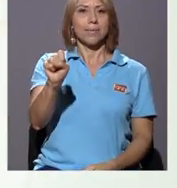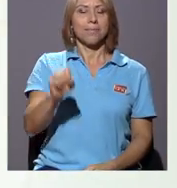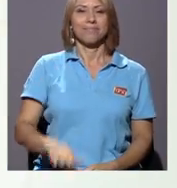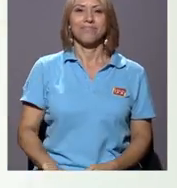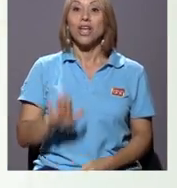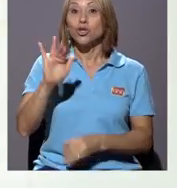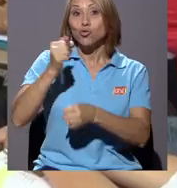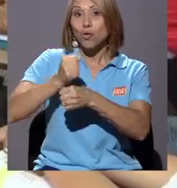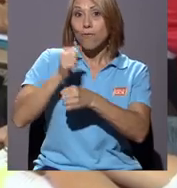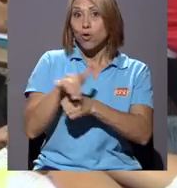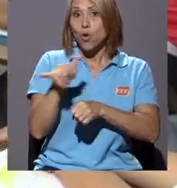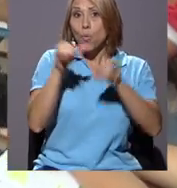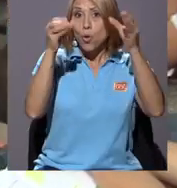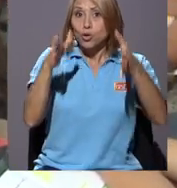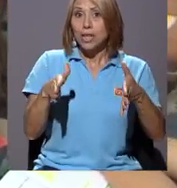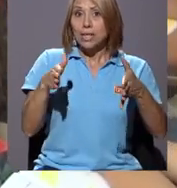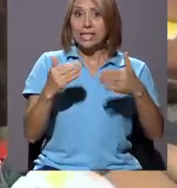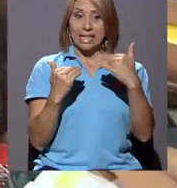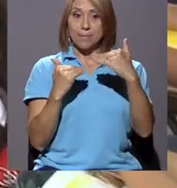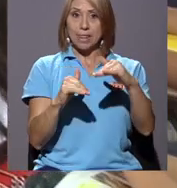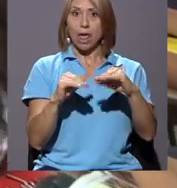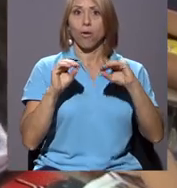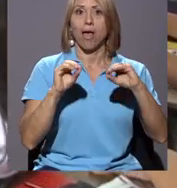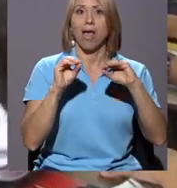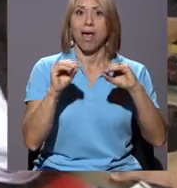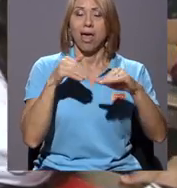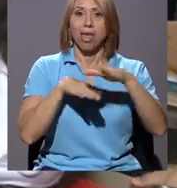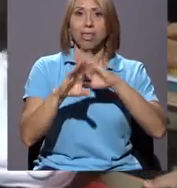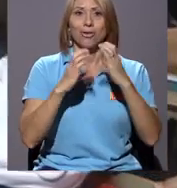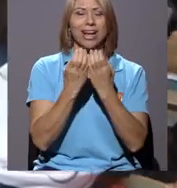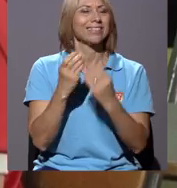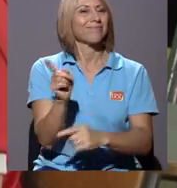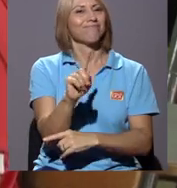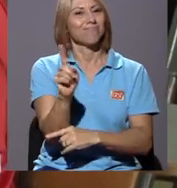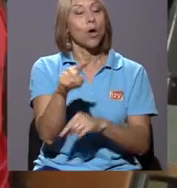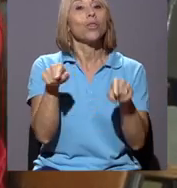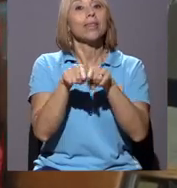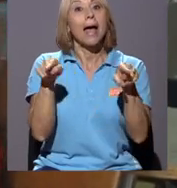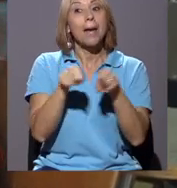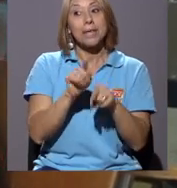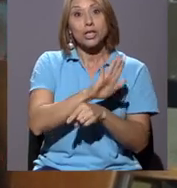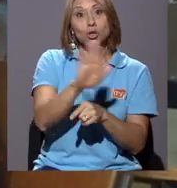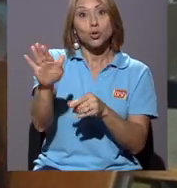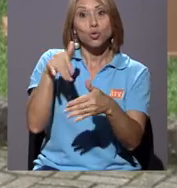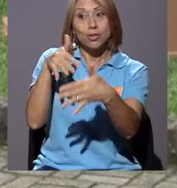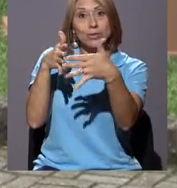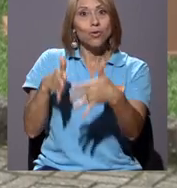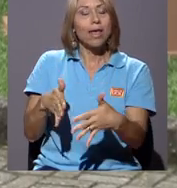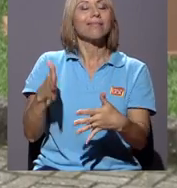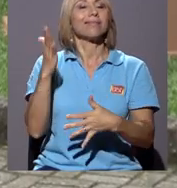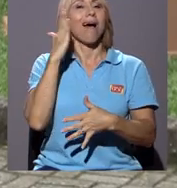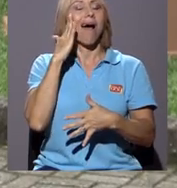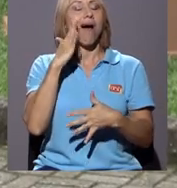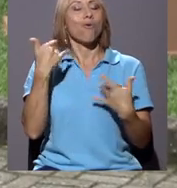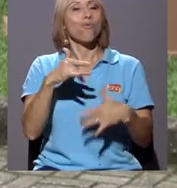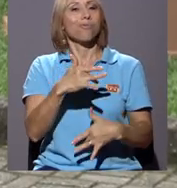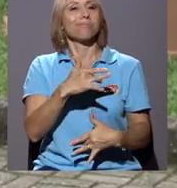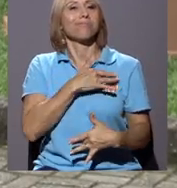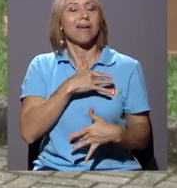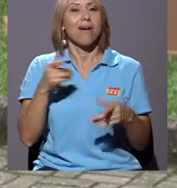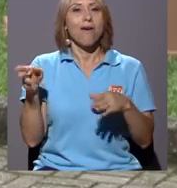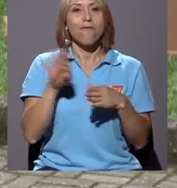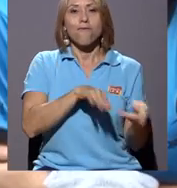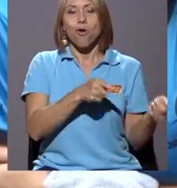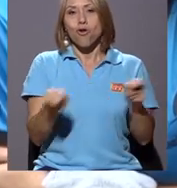labor docente no se ha limitado únicamente a dar clases, sino ha encaminado a sus estudiantes a apreciar el folclore costarricense.